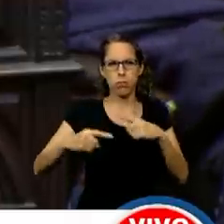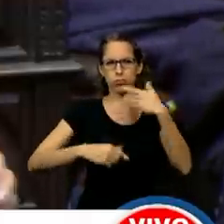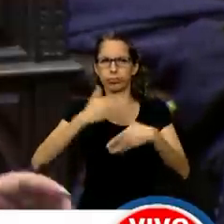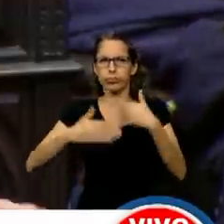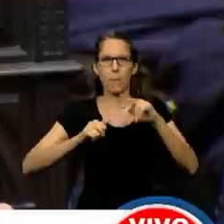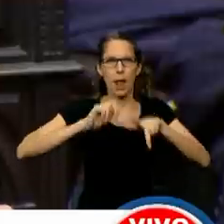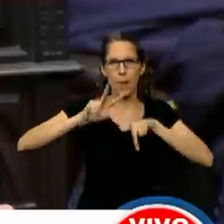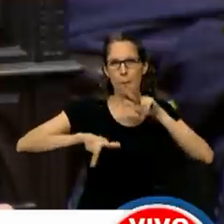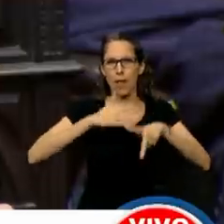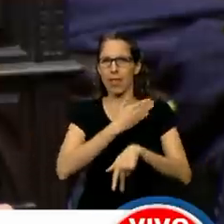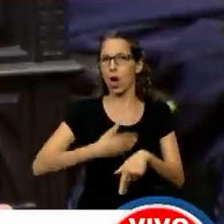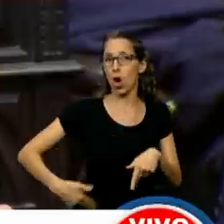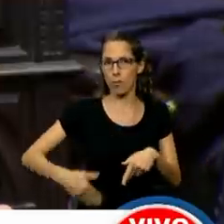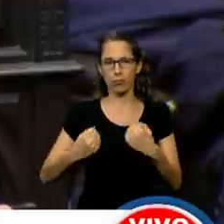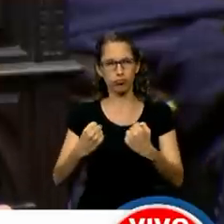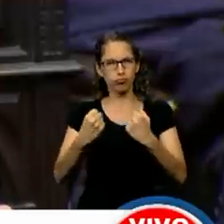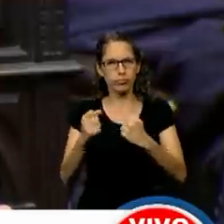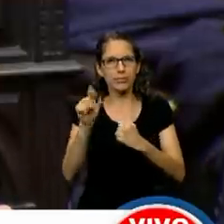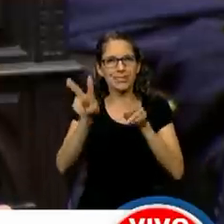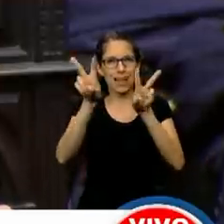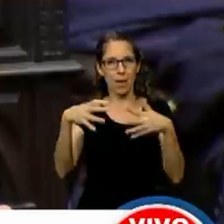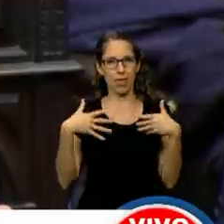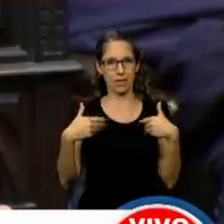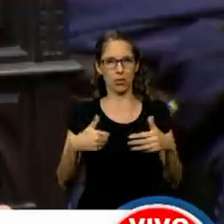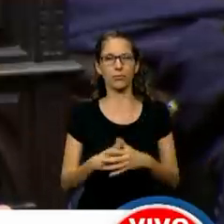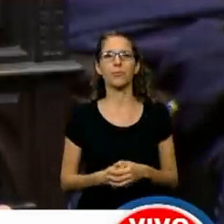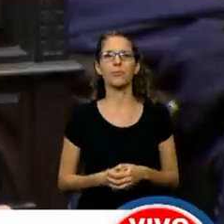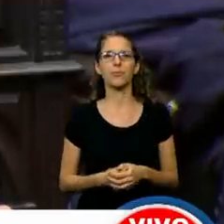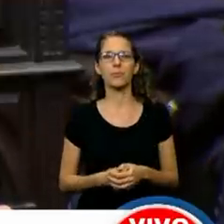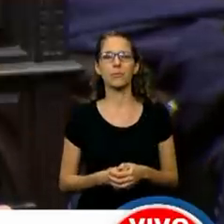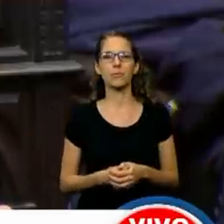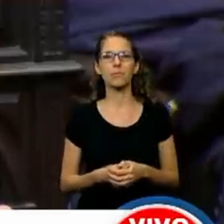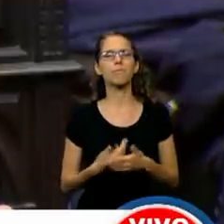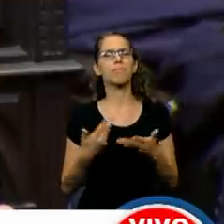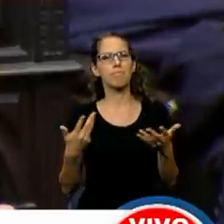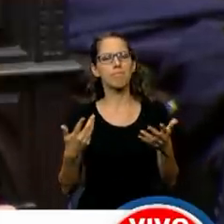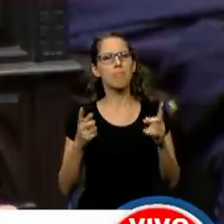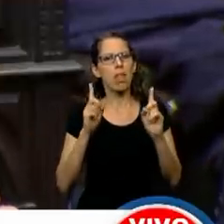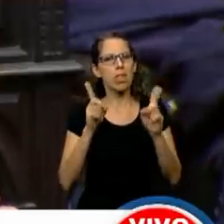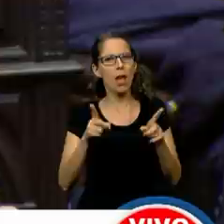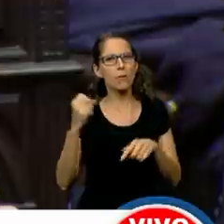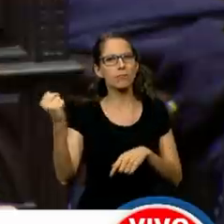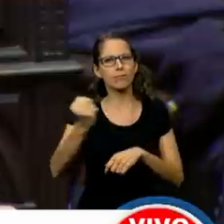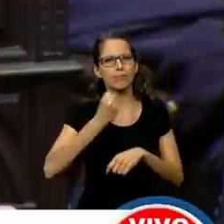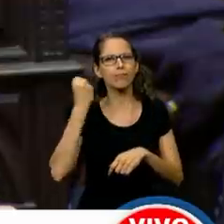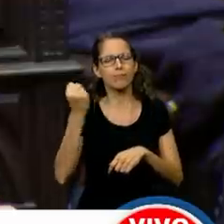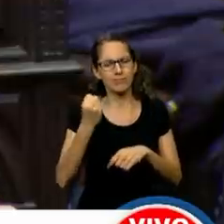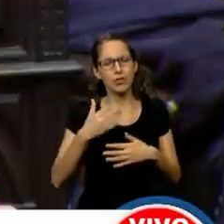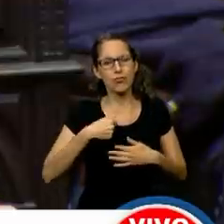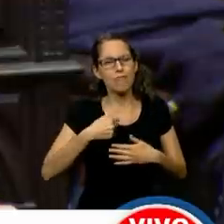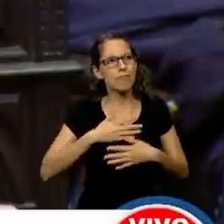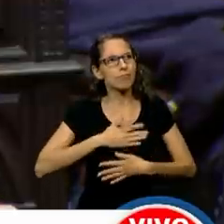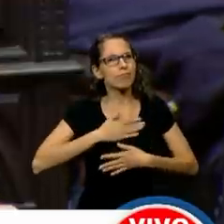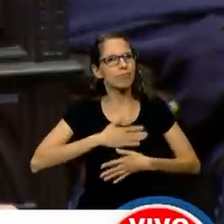esas políticas públicas en salud pero también es importante y celebro